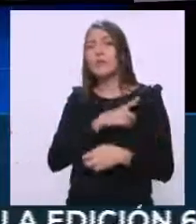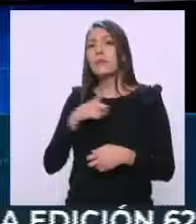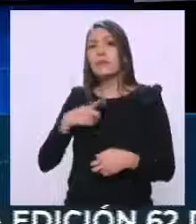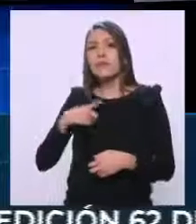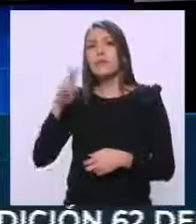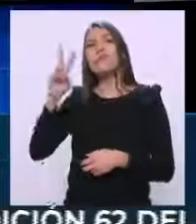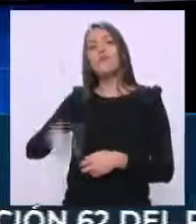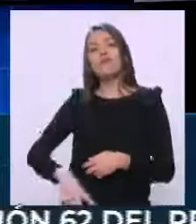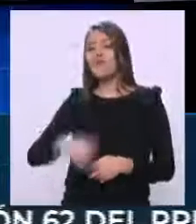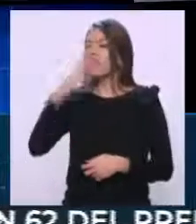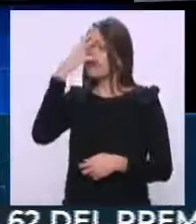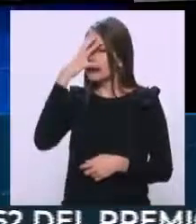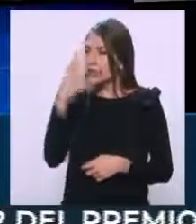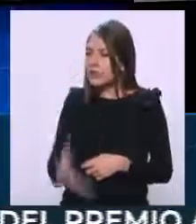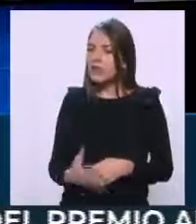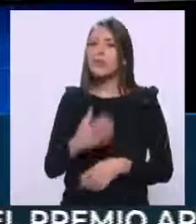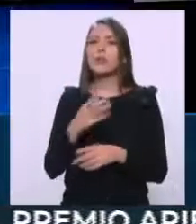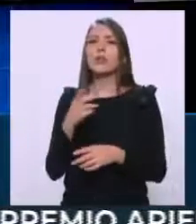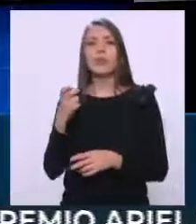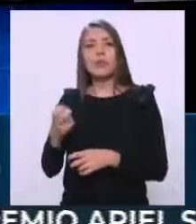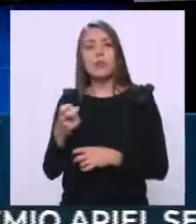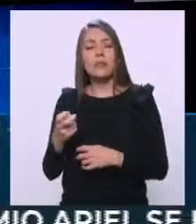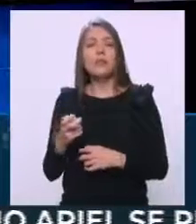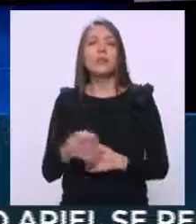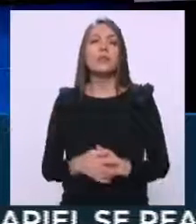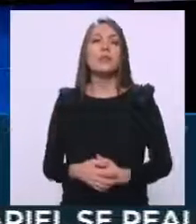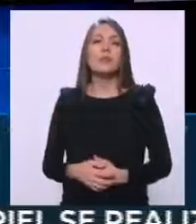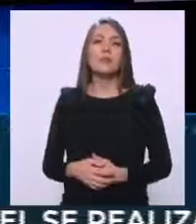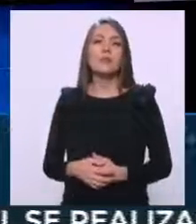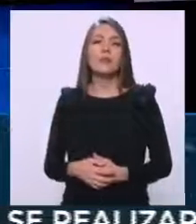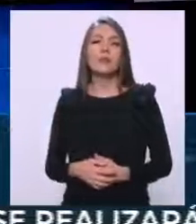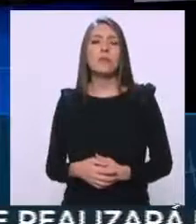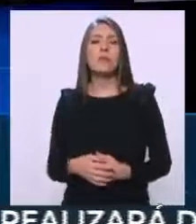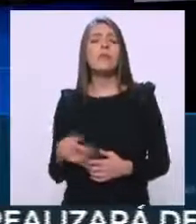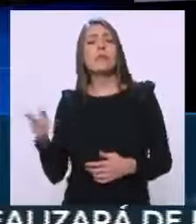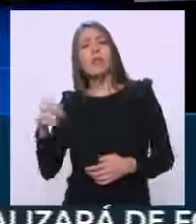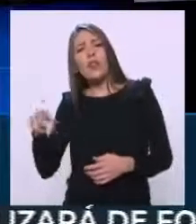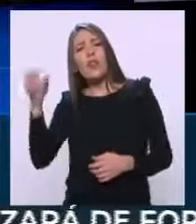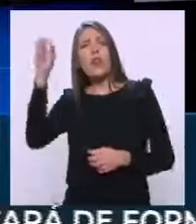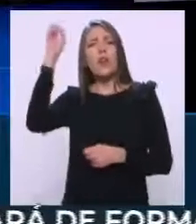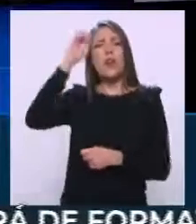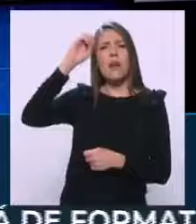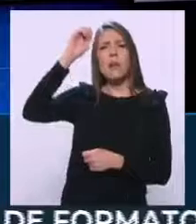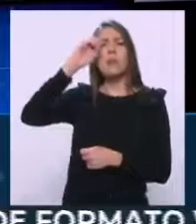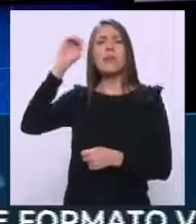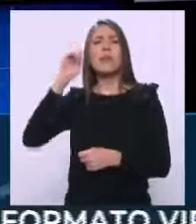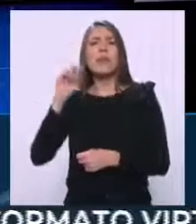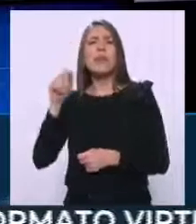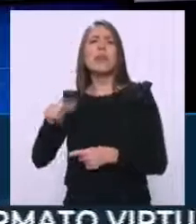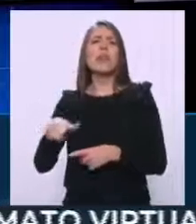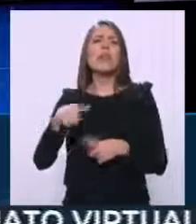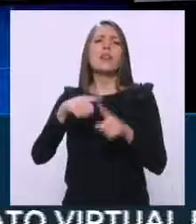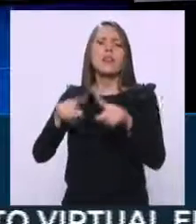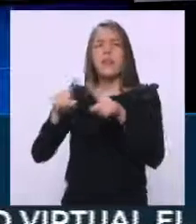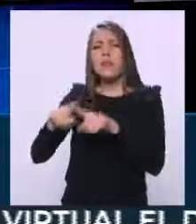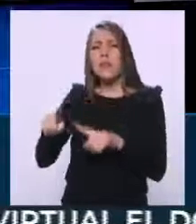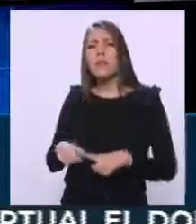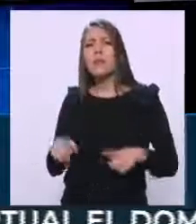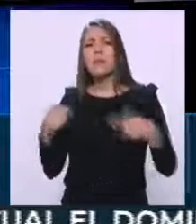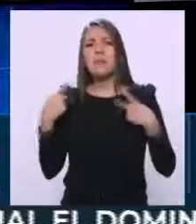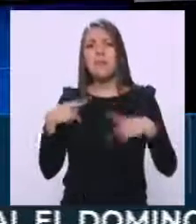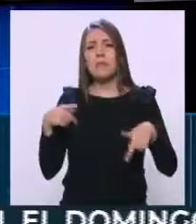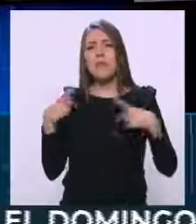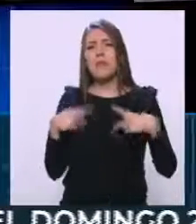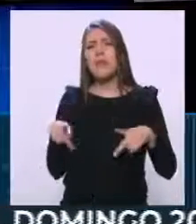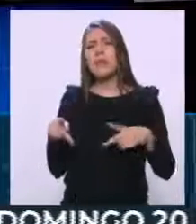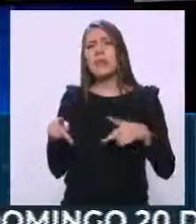muy en serio, y sí me parece que en algunos ambientes de la opinión pública, de los ambientes también civiles, existe un